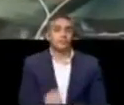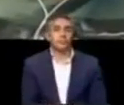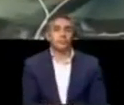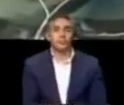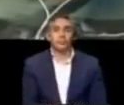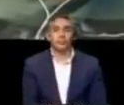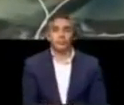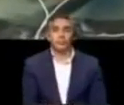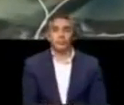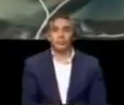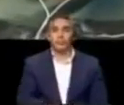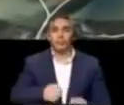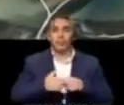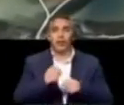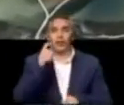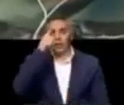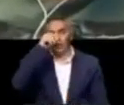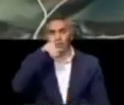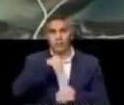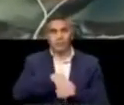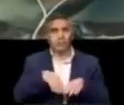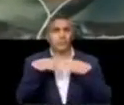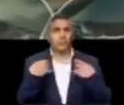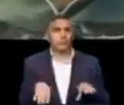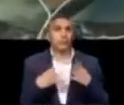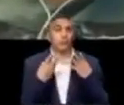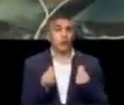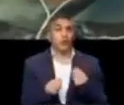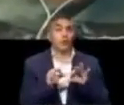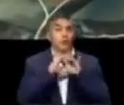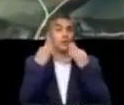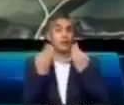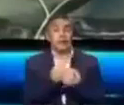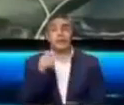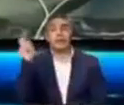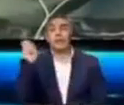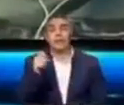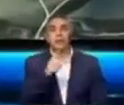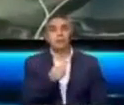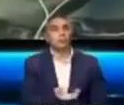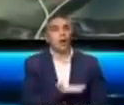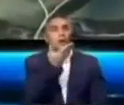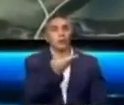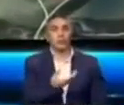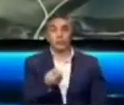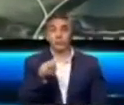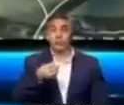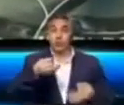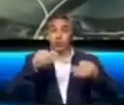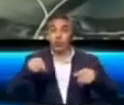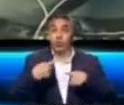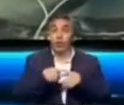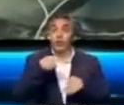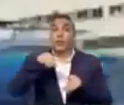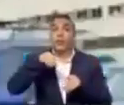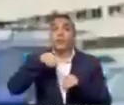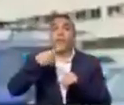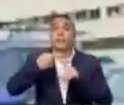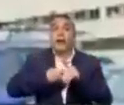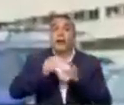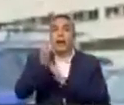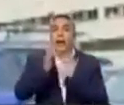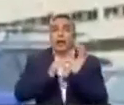momentos caóticos que pasamos muchas muchas familias el denunciante confirmó que todo ocurrió en el mes de abril